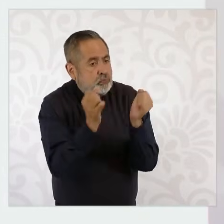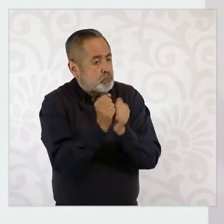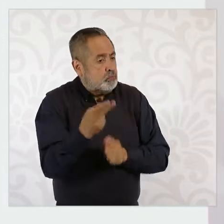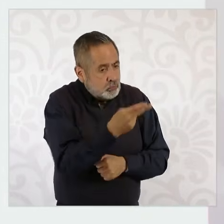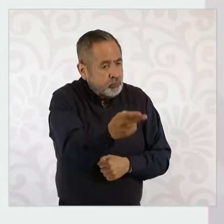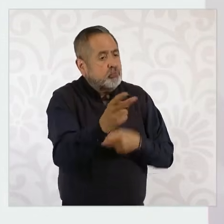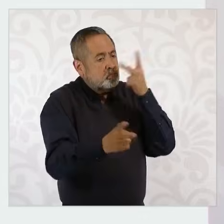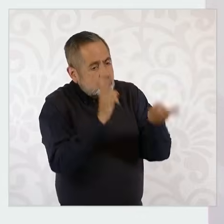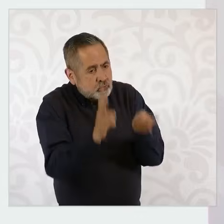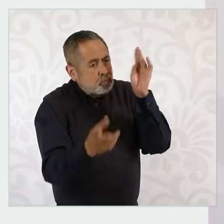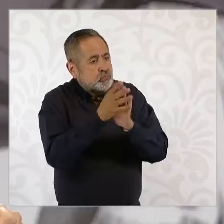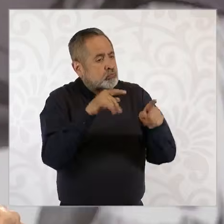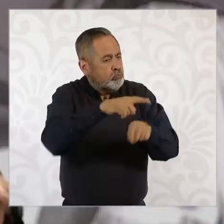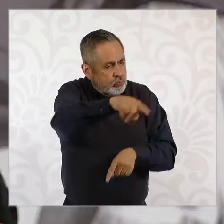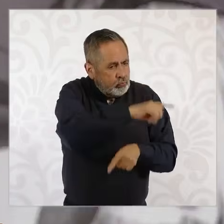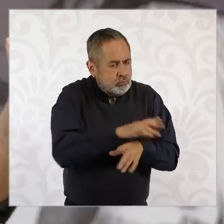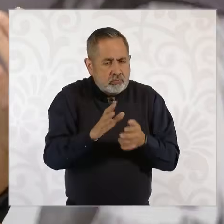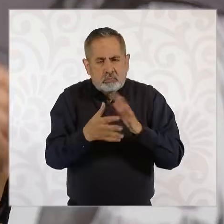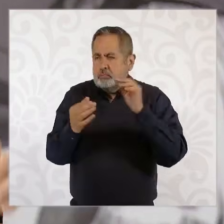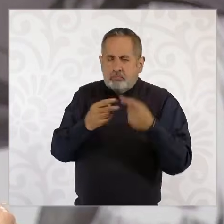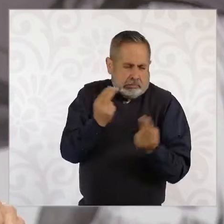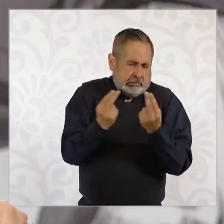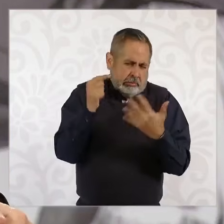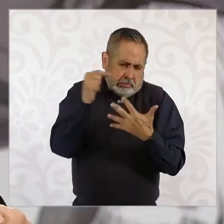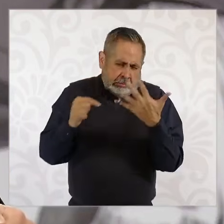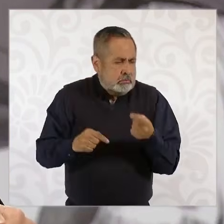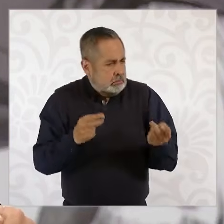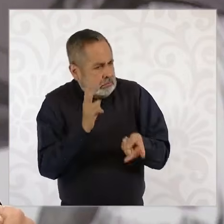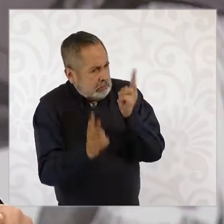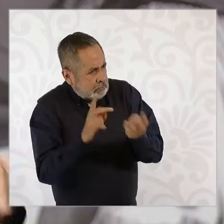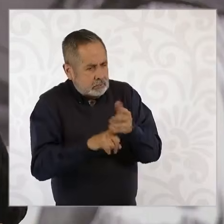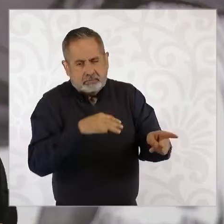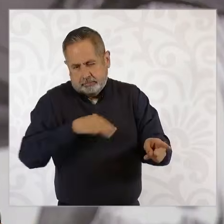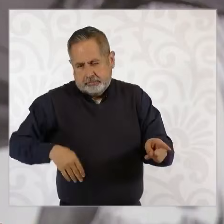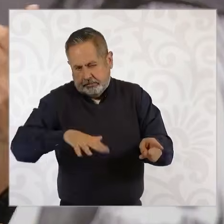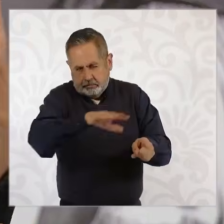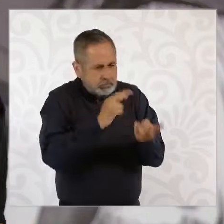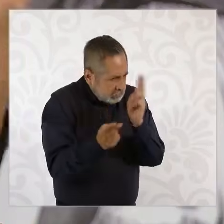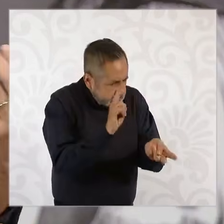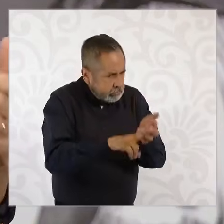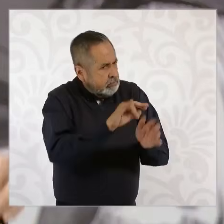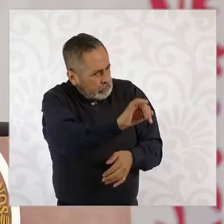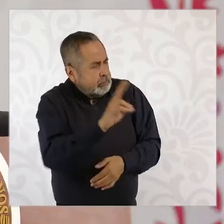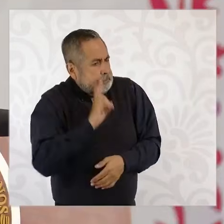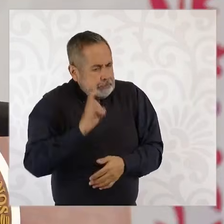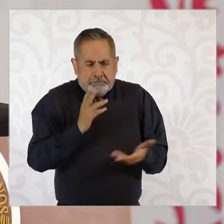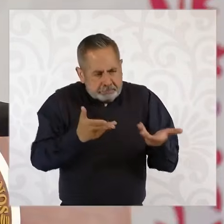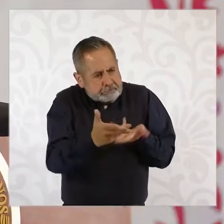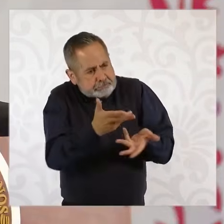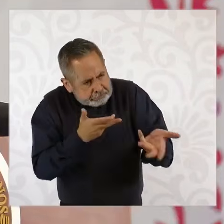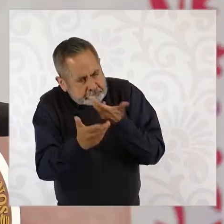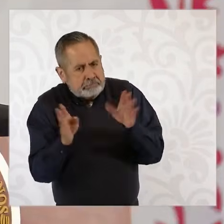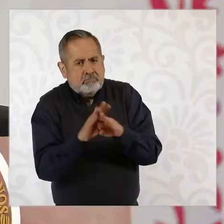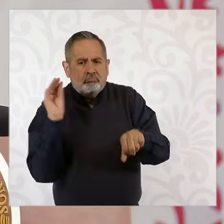las demandas de la población, porque hay muchas necesidades en ese municipio, y ver si estamos de acuerdo en cómo